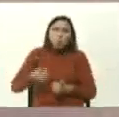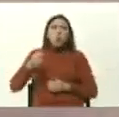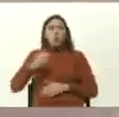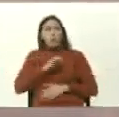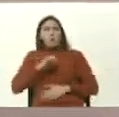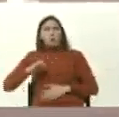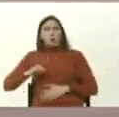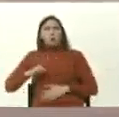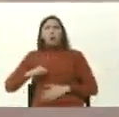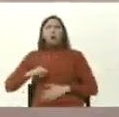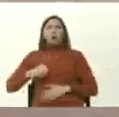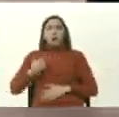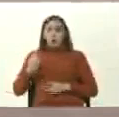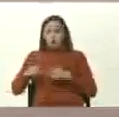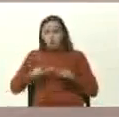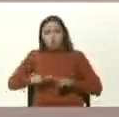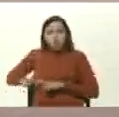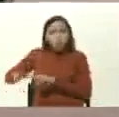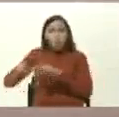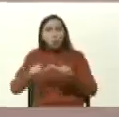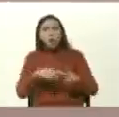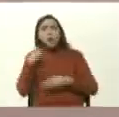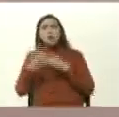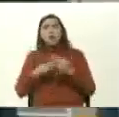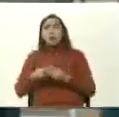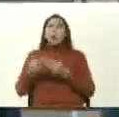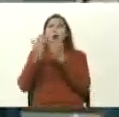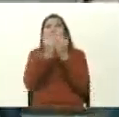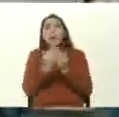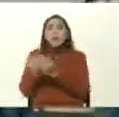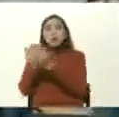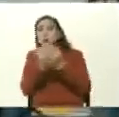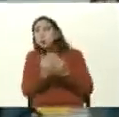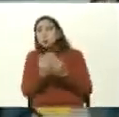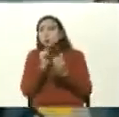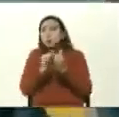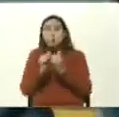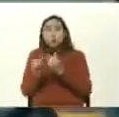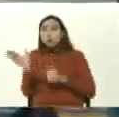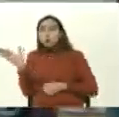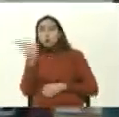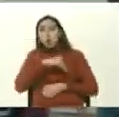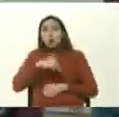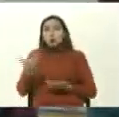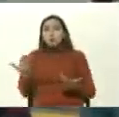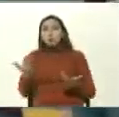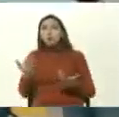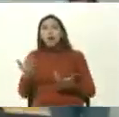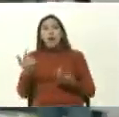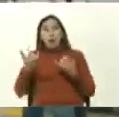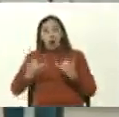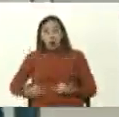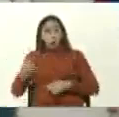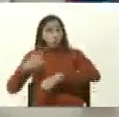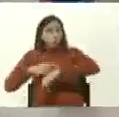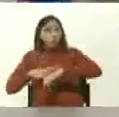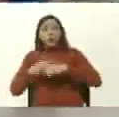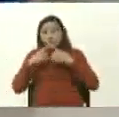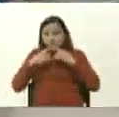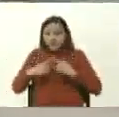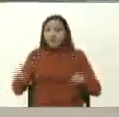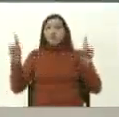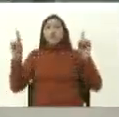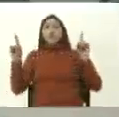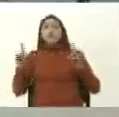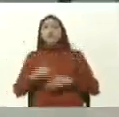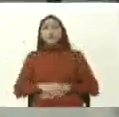personal allá en Camaguán, que solo nos dedicamos a estudiar, no teníamos otras condiciones. Fíjense la diferencia. Hoy este talento es